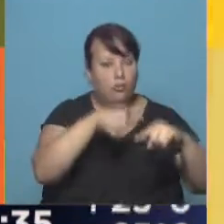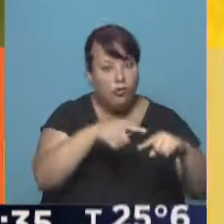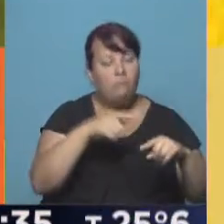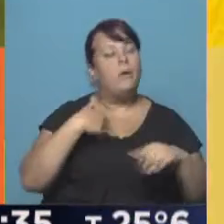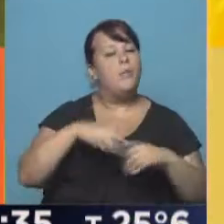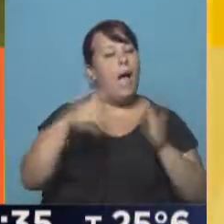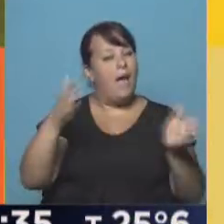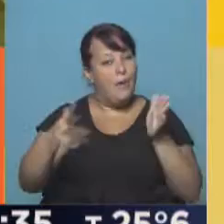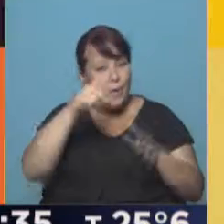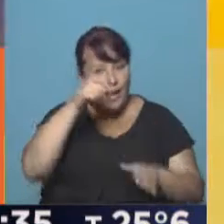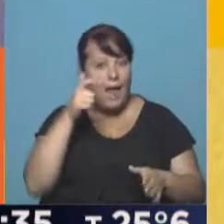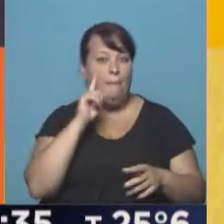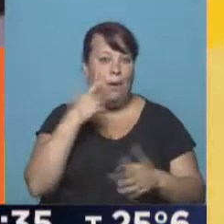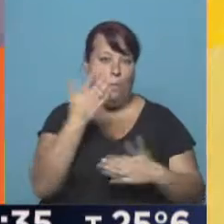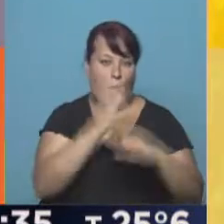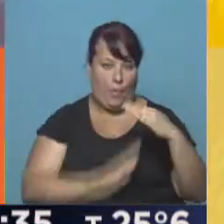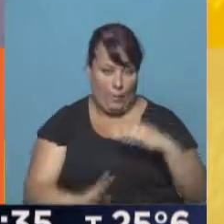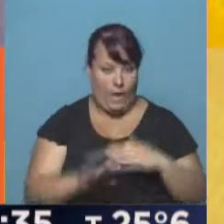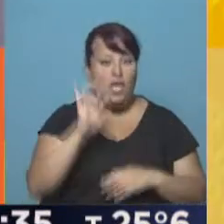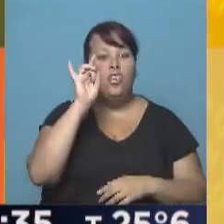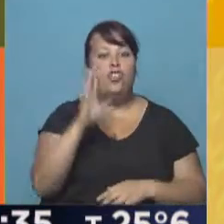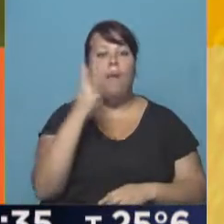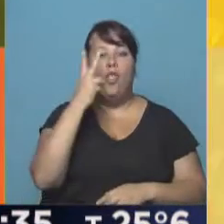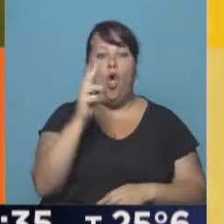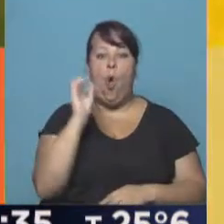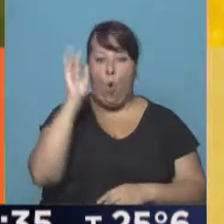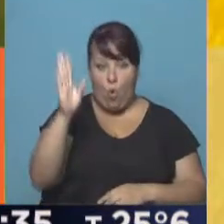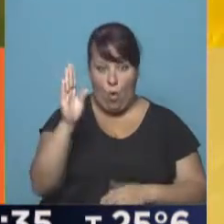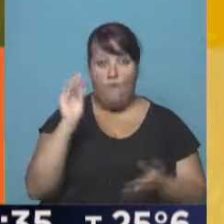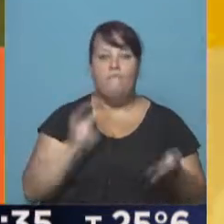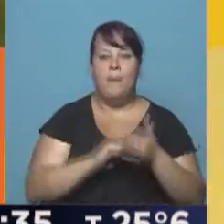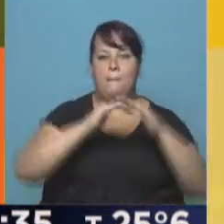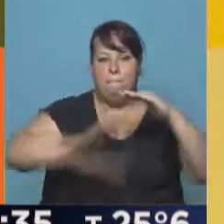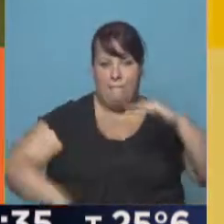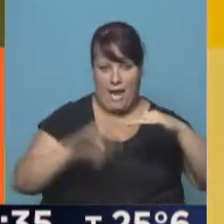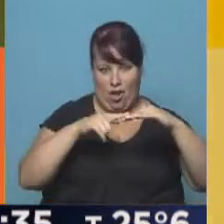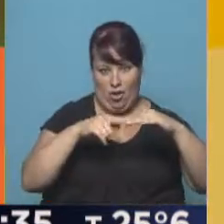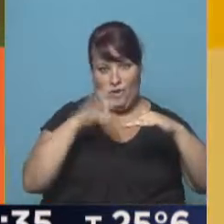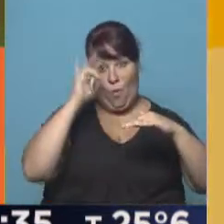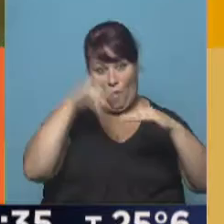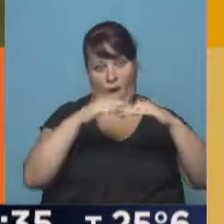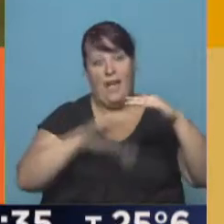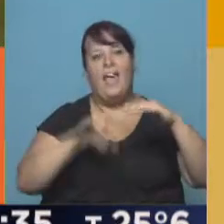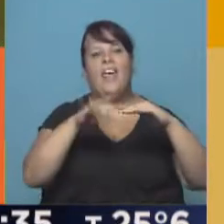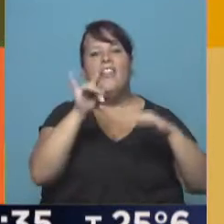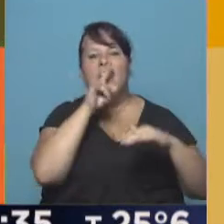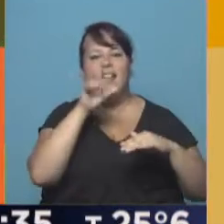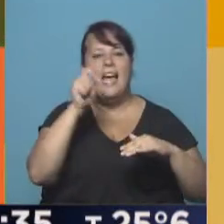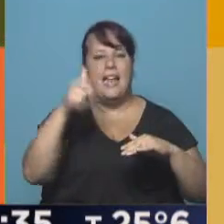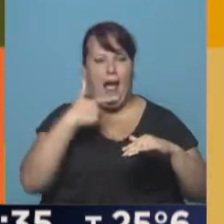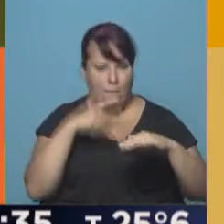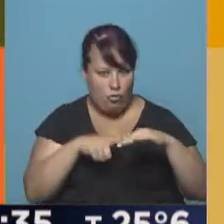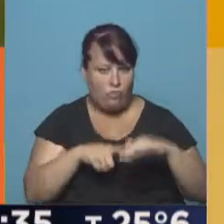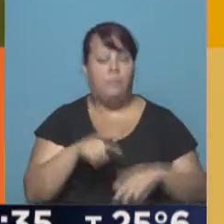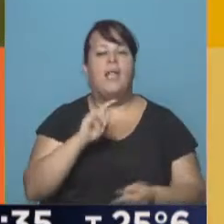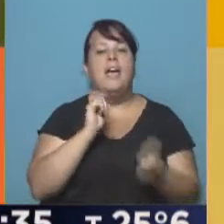una temporada en zona de riesgo. Solo 2 instituciones figuran por debajo de los ahora dirigidos por Leo Ramos.